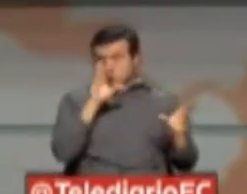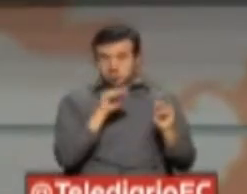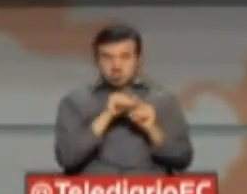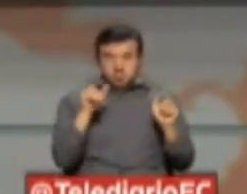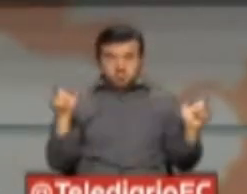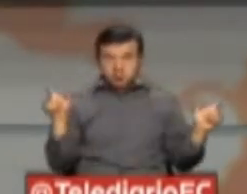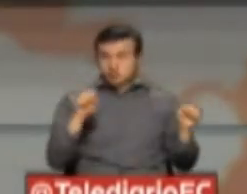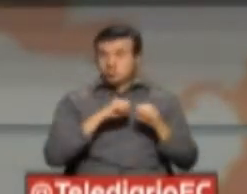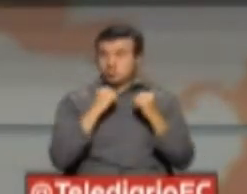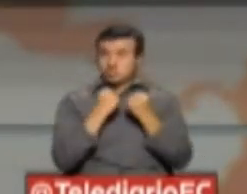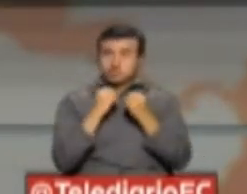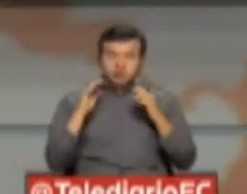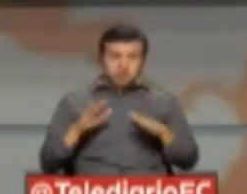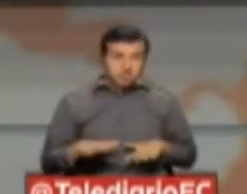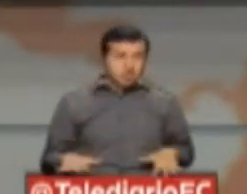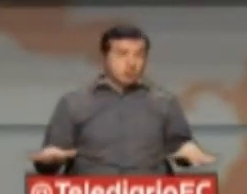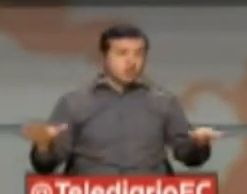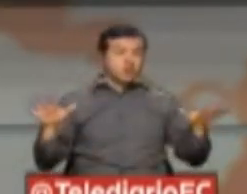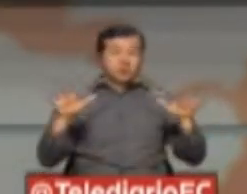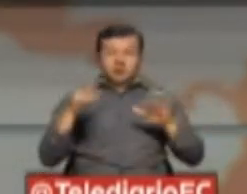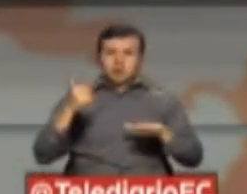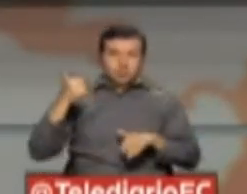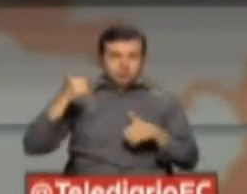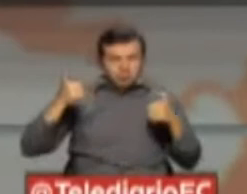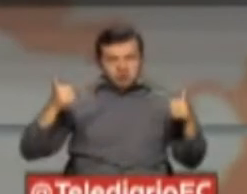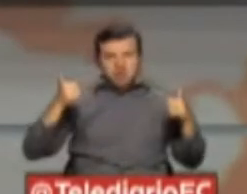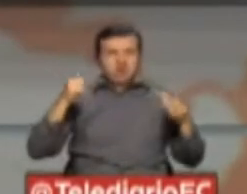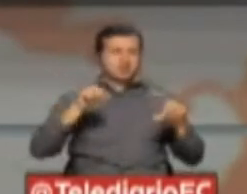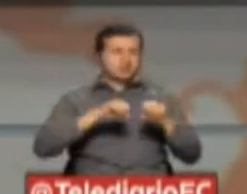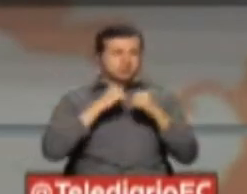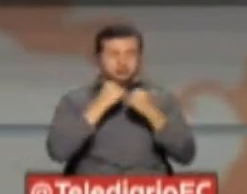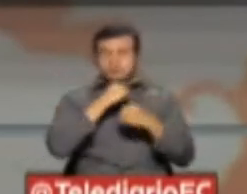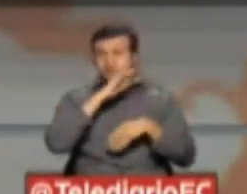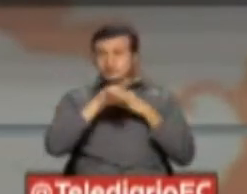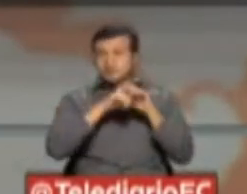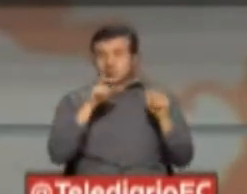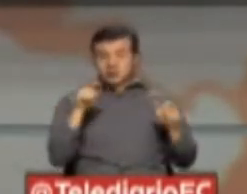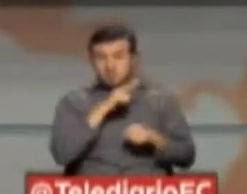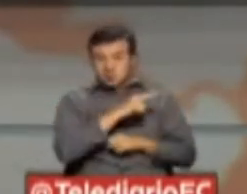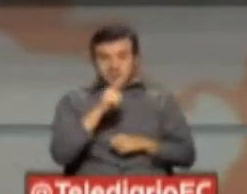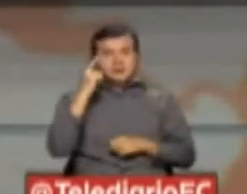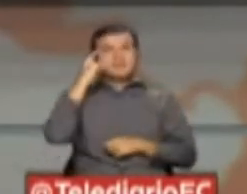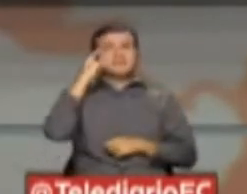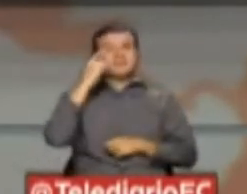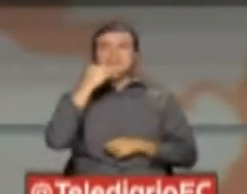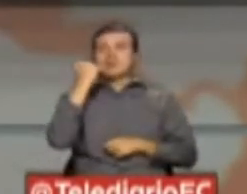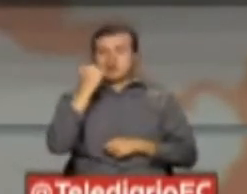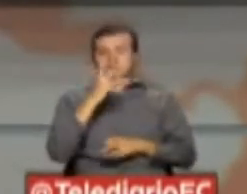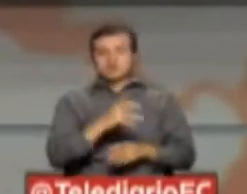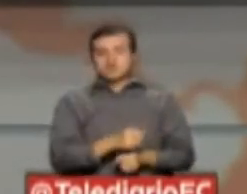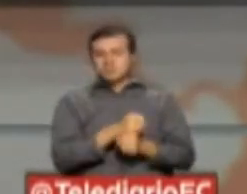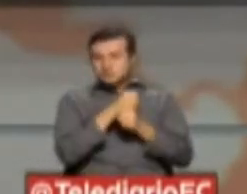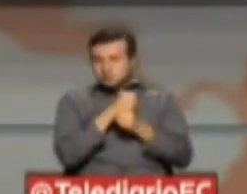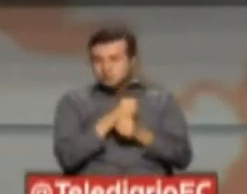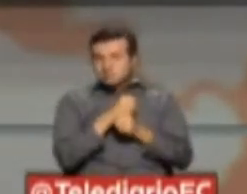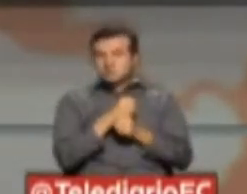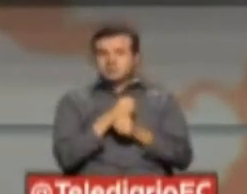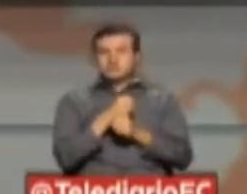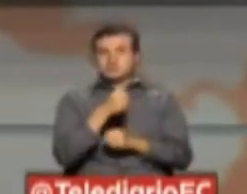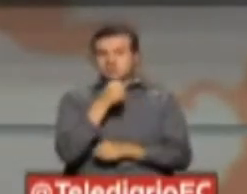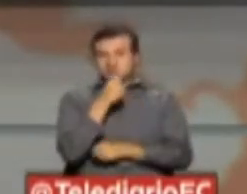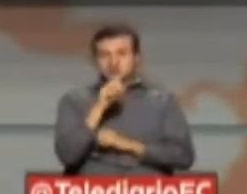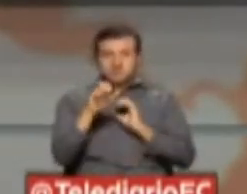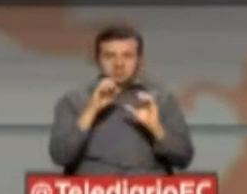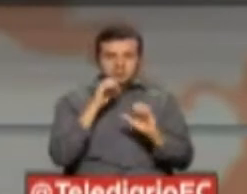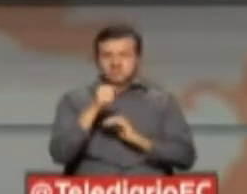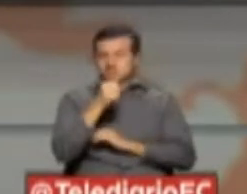actores de la seguridad vial y toda la sociedad en su conjunto apuntaba a mejorar la seguridad vial los medios de comunicación